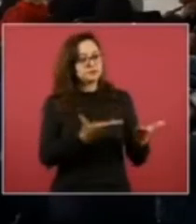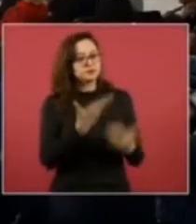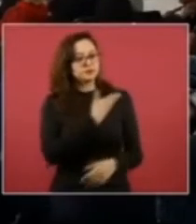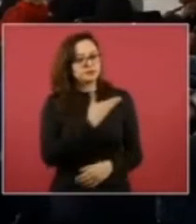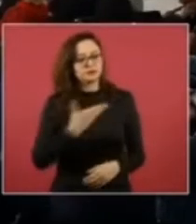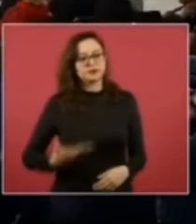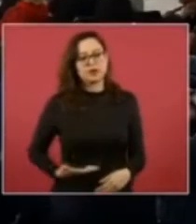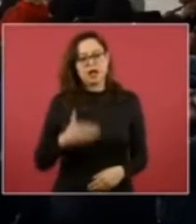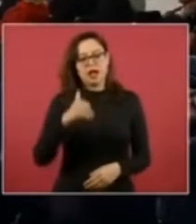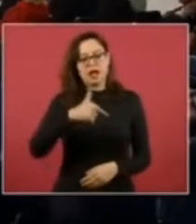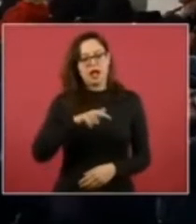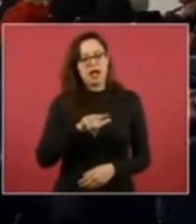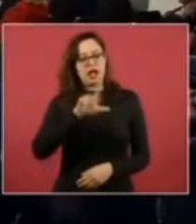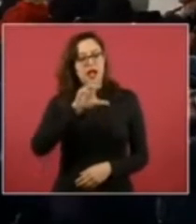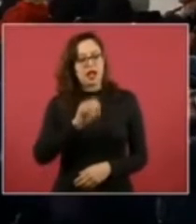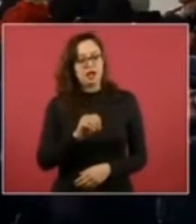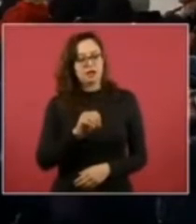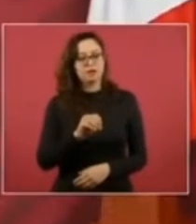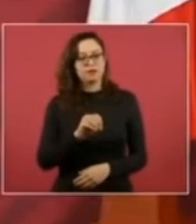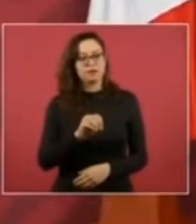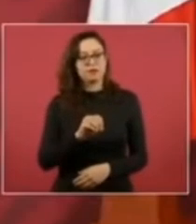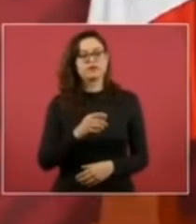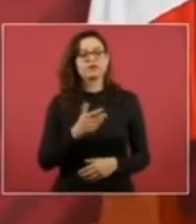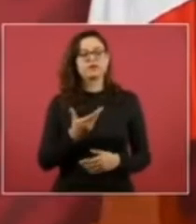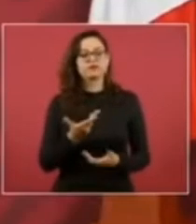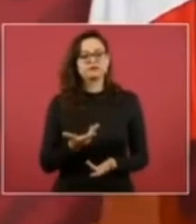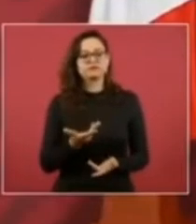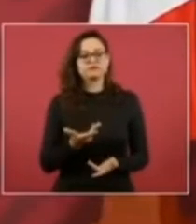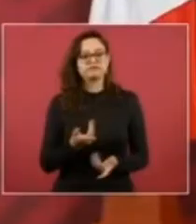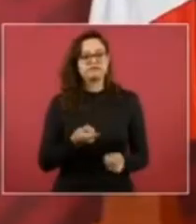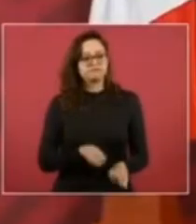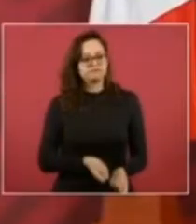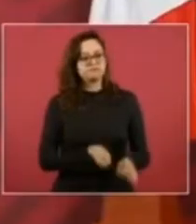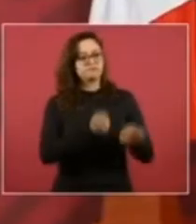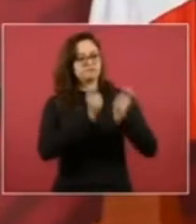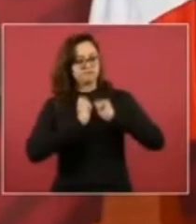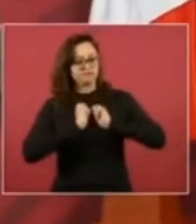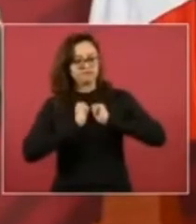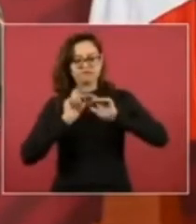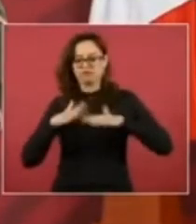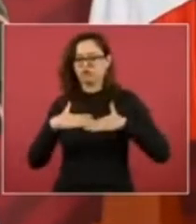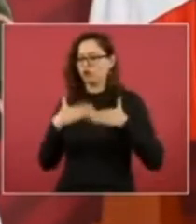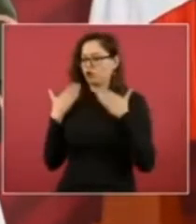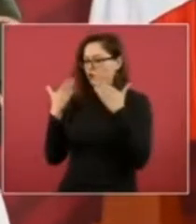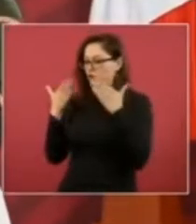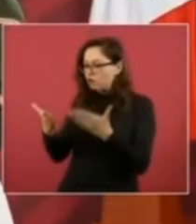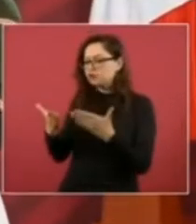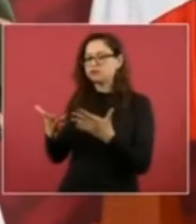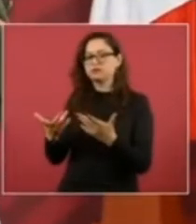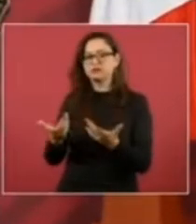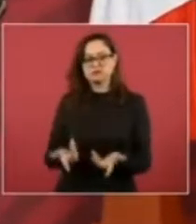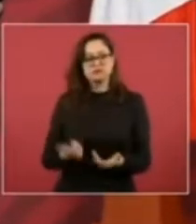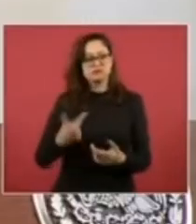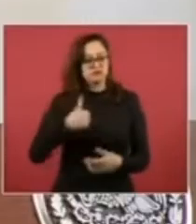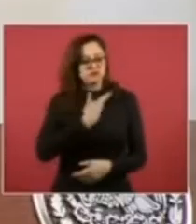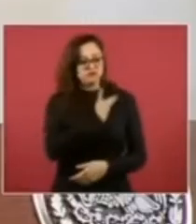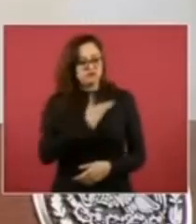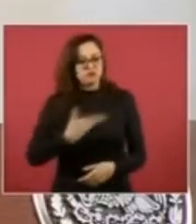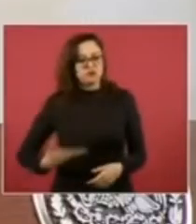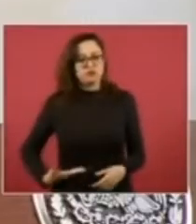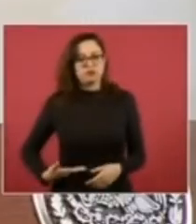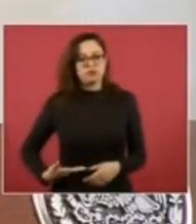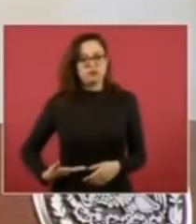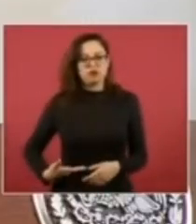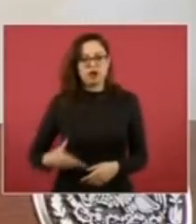presidente Andrés Manuel López Obrador por darme la confianza y designarme como presidenta del